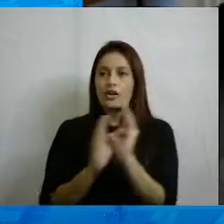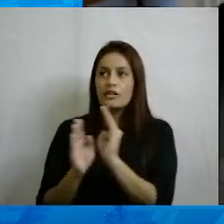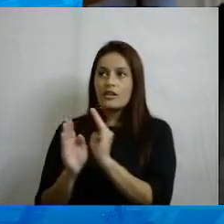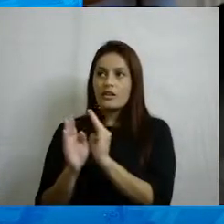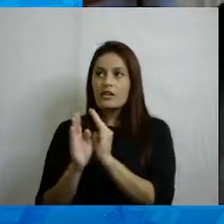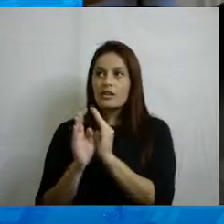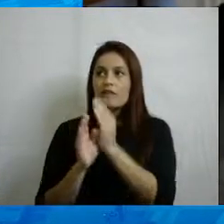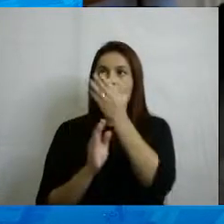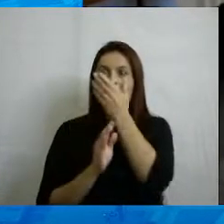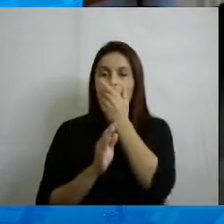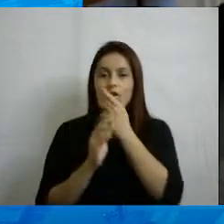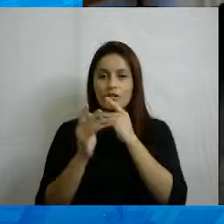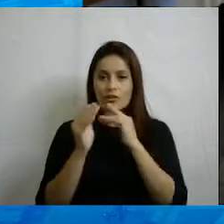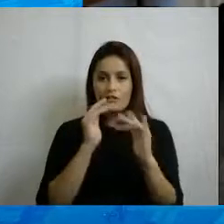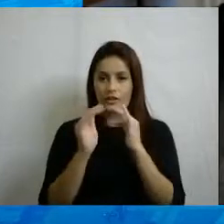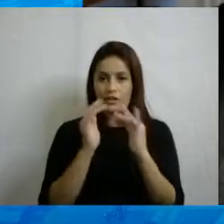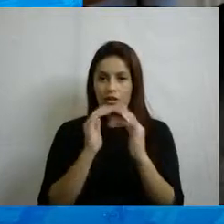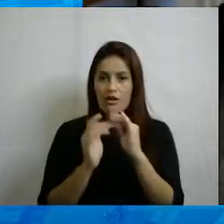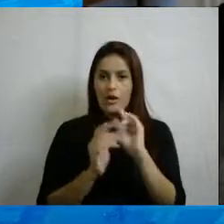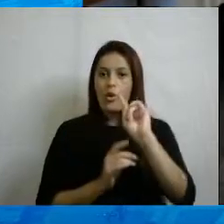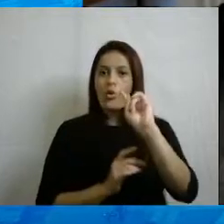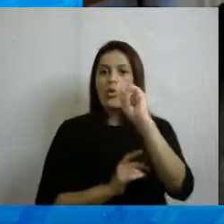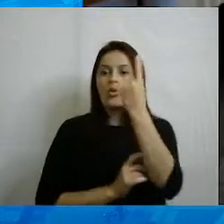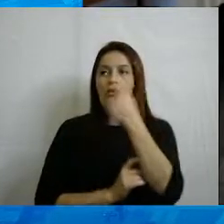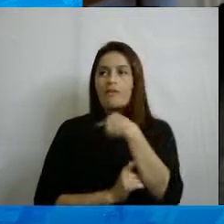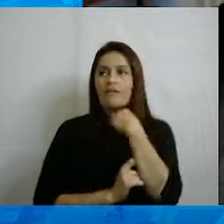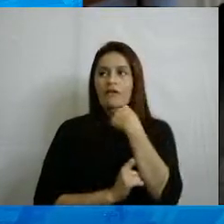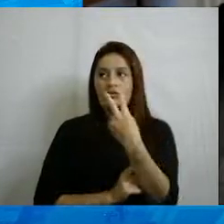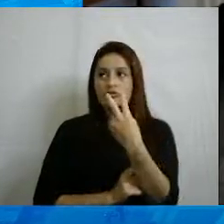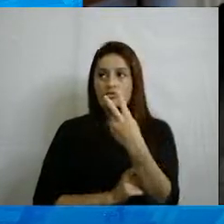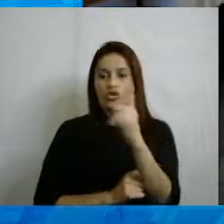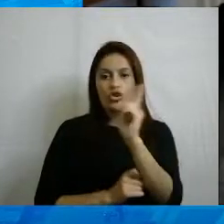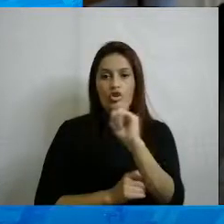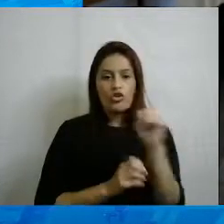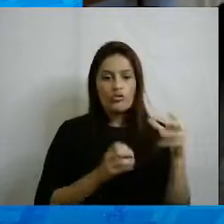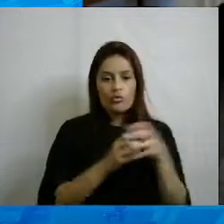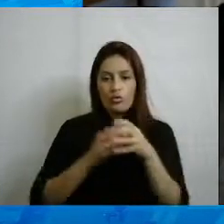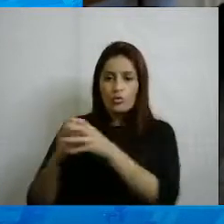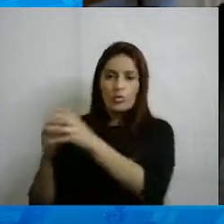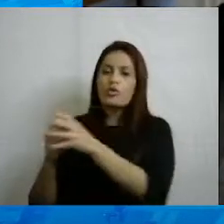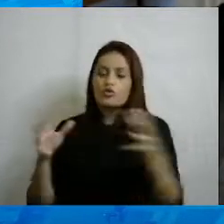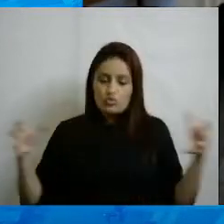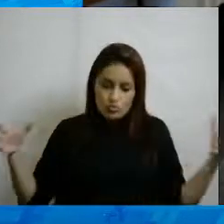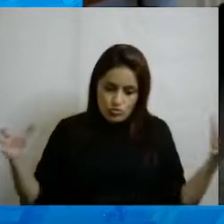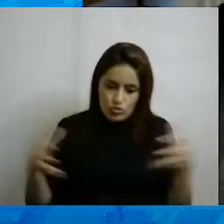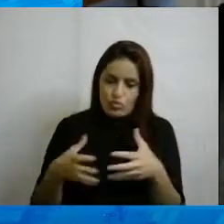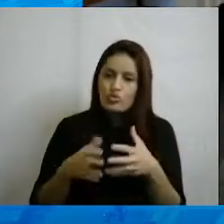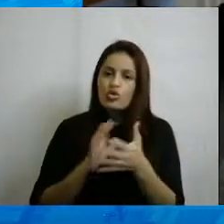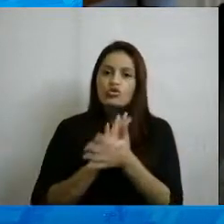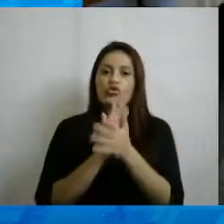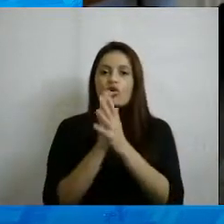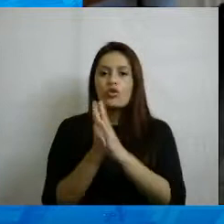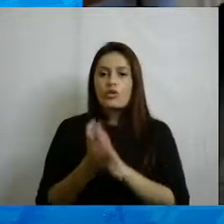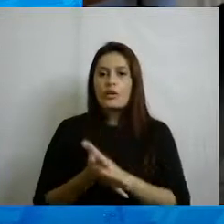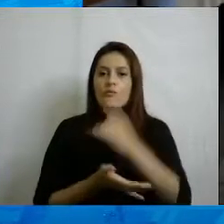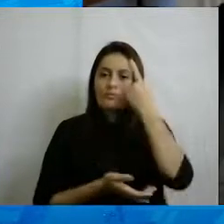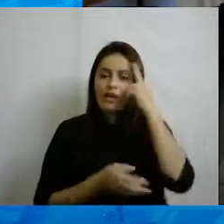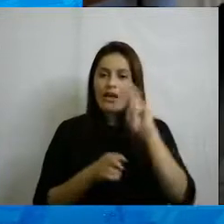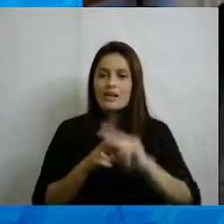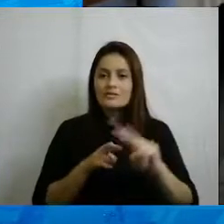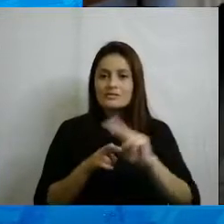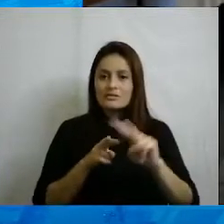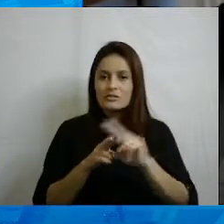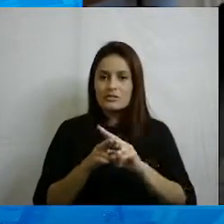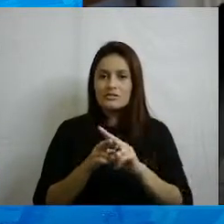y hacer una sola voz. No diferentes voces, sino que unirnos todas para poder hacer algo bonito